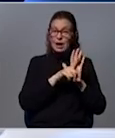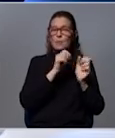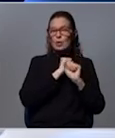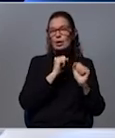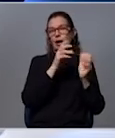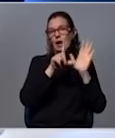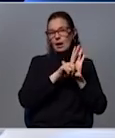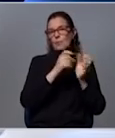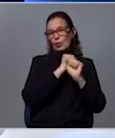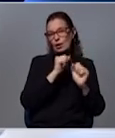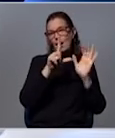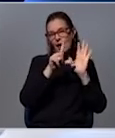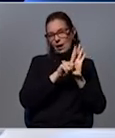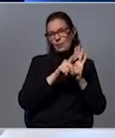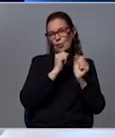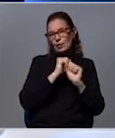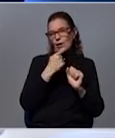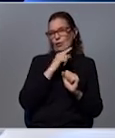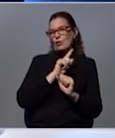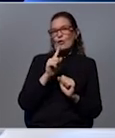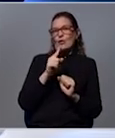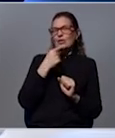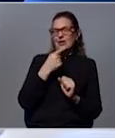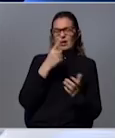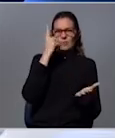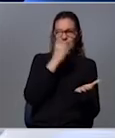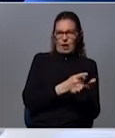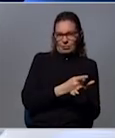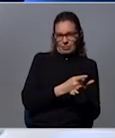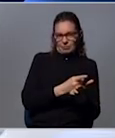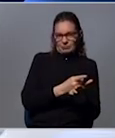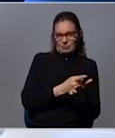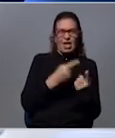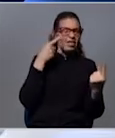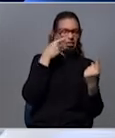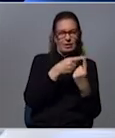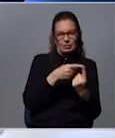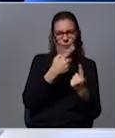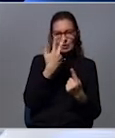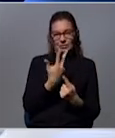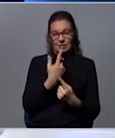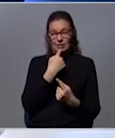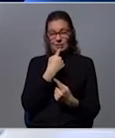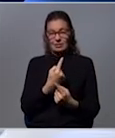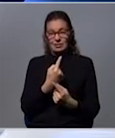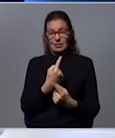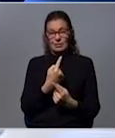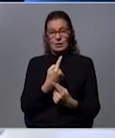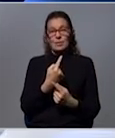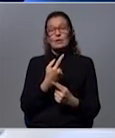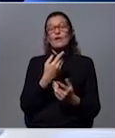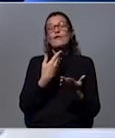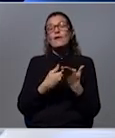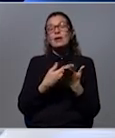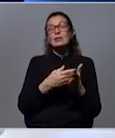la ley podrá manda directamente para tres de ellas dice mientras no se dicte la ley